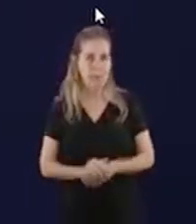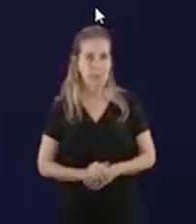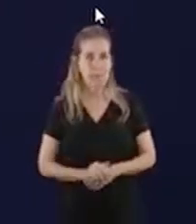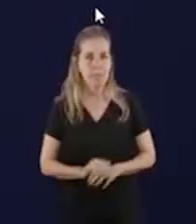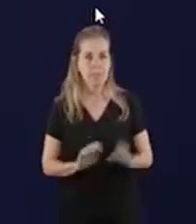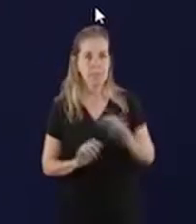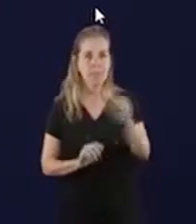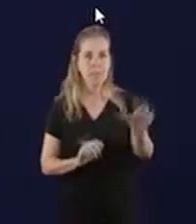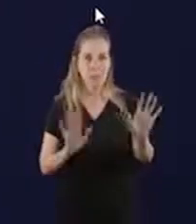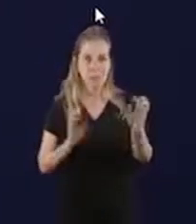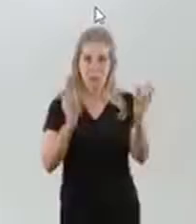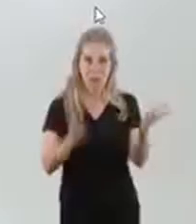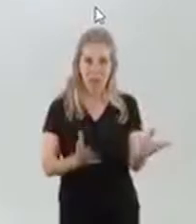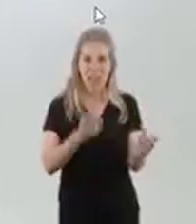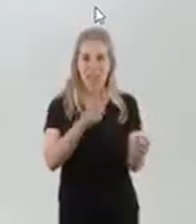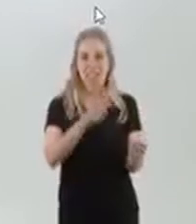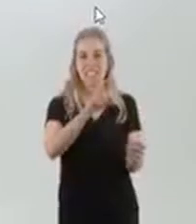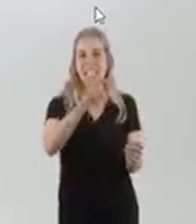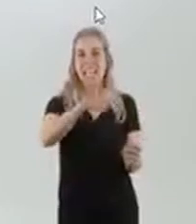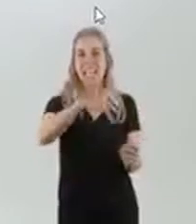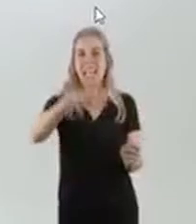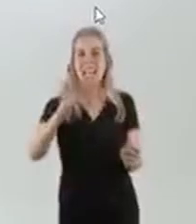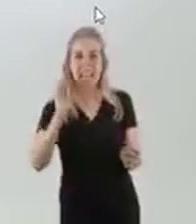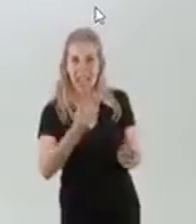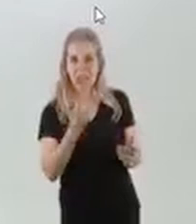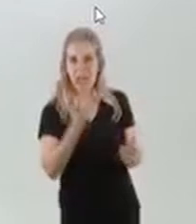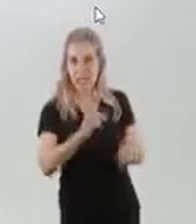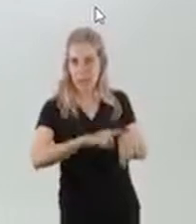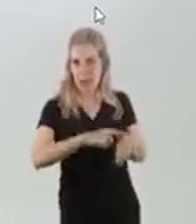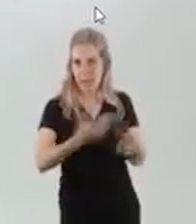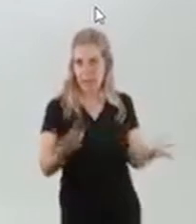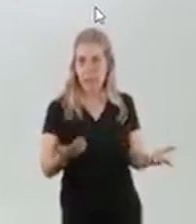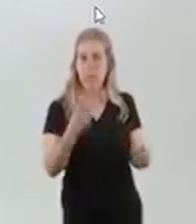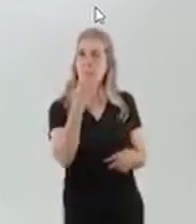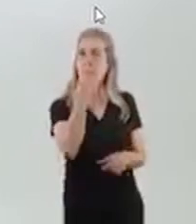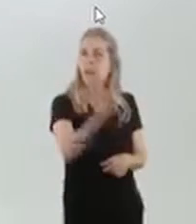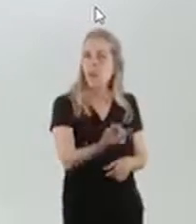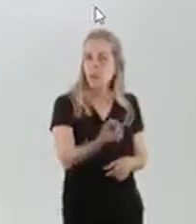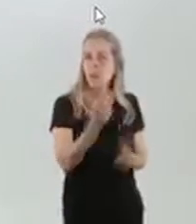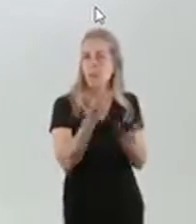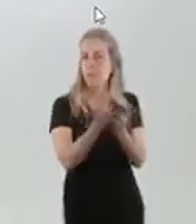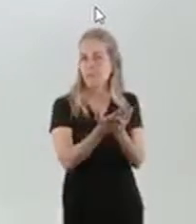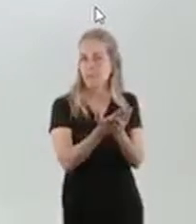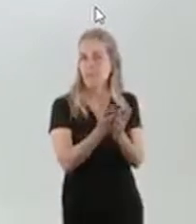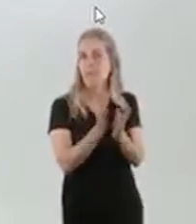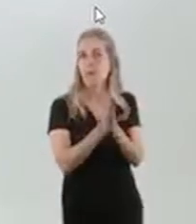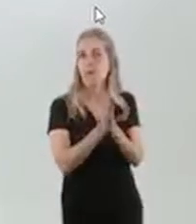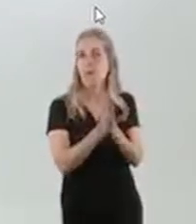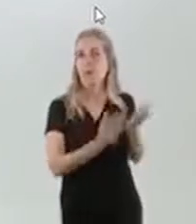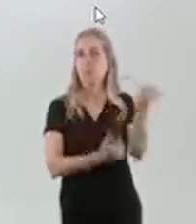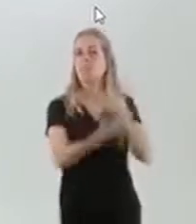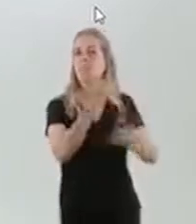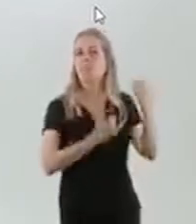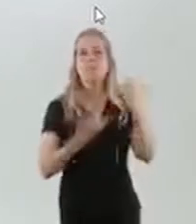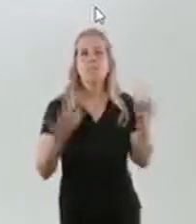Buenos días Nicolás gardo de CNN radio Le agradezco el tiempo la pregunta en realidad le pido una una definición del gobierno